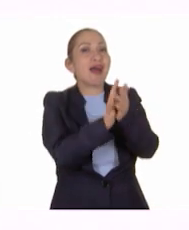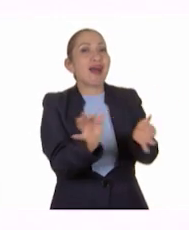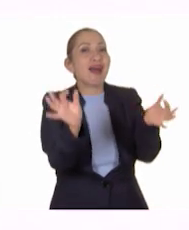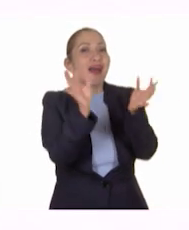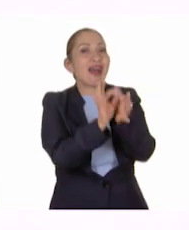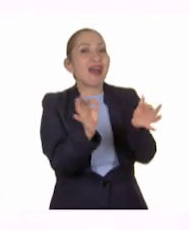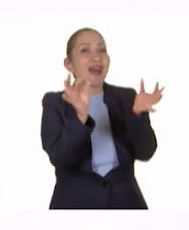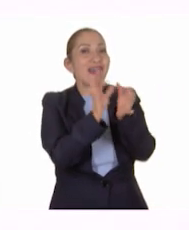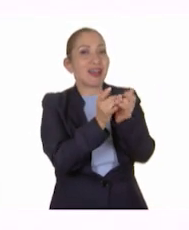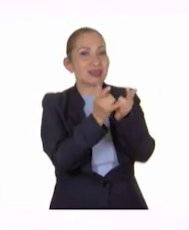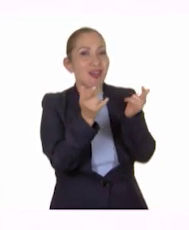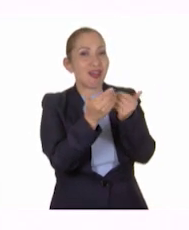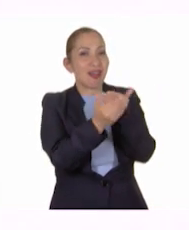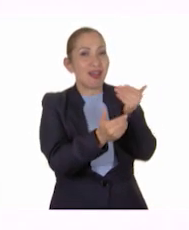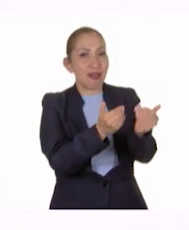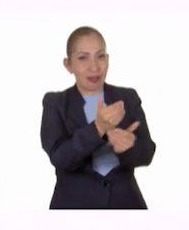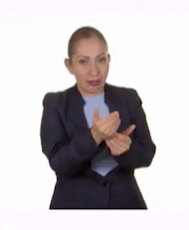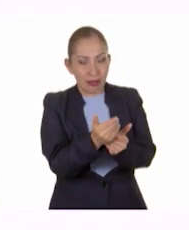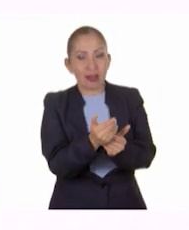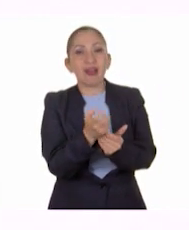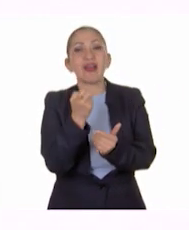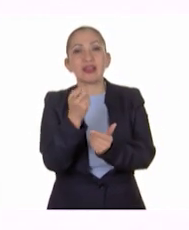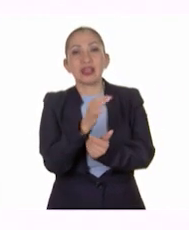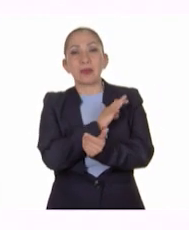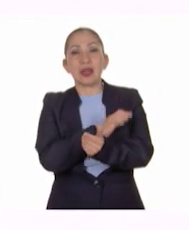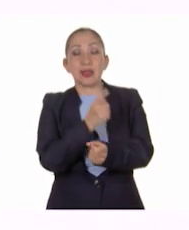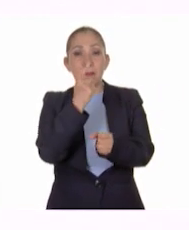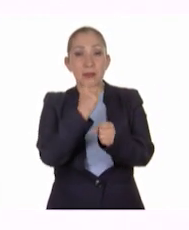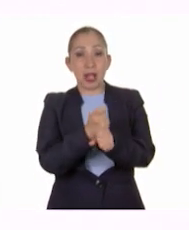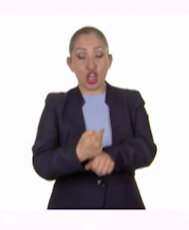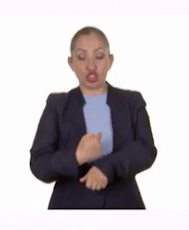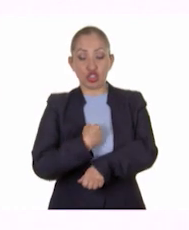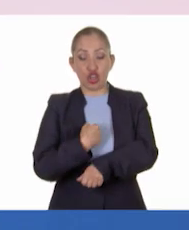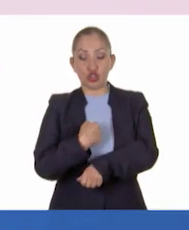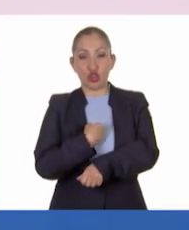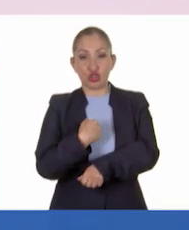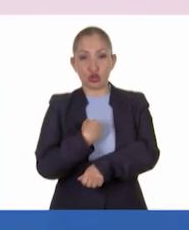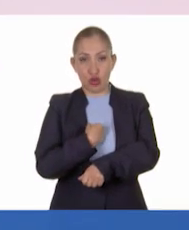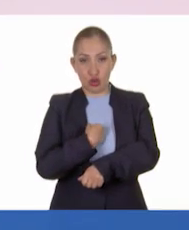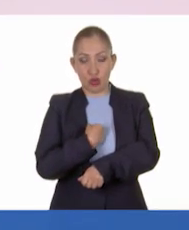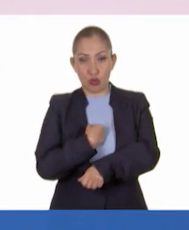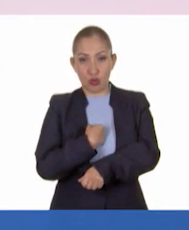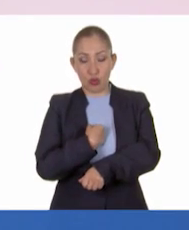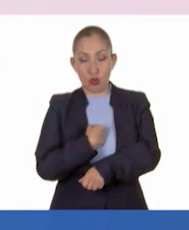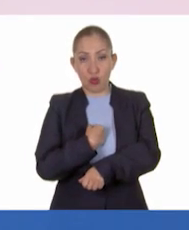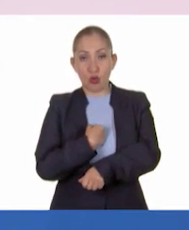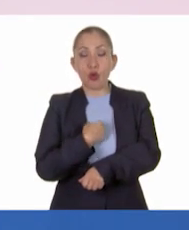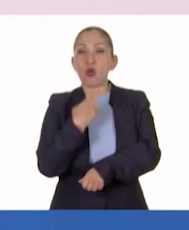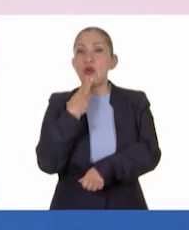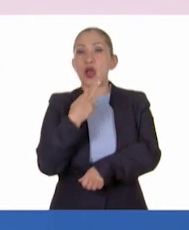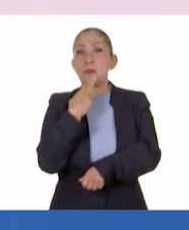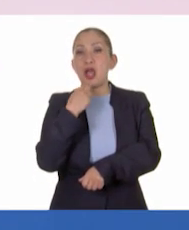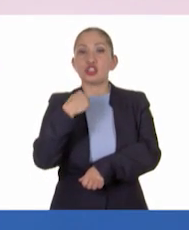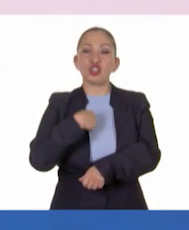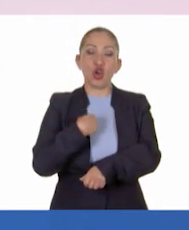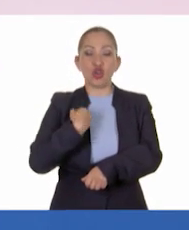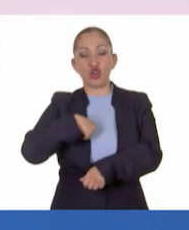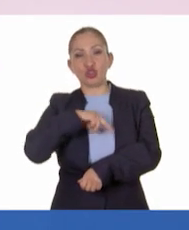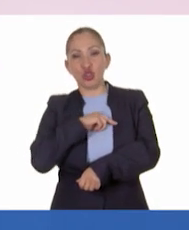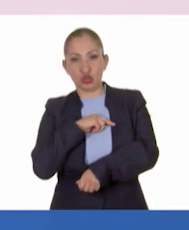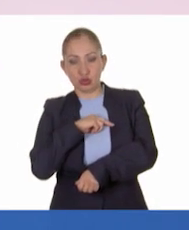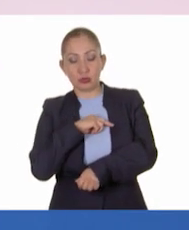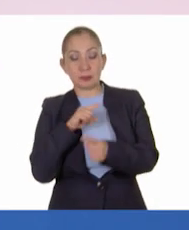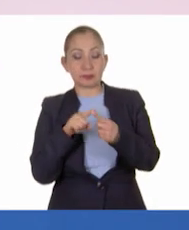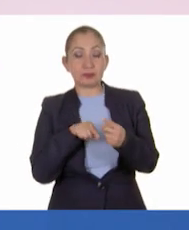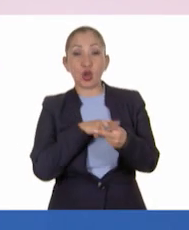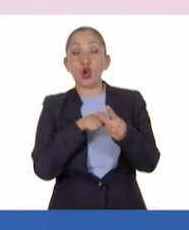narrador. Y esta puede estar en primera persona y lo utilizamos los pronombres yo, nosotros.